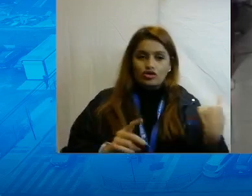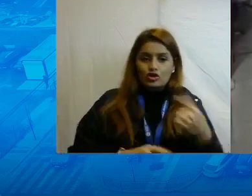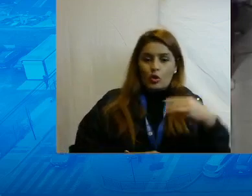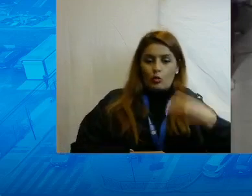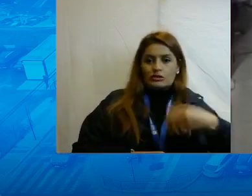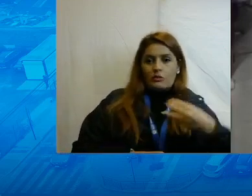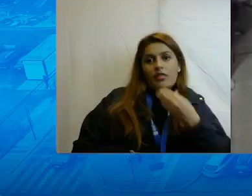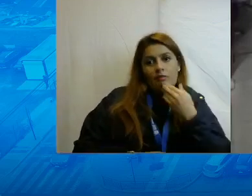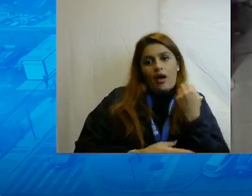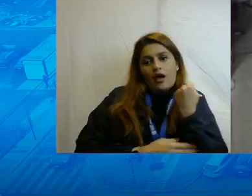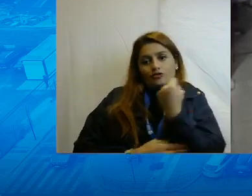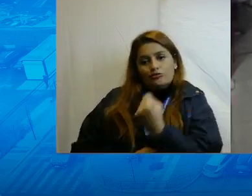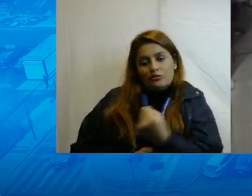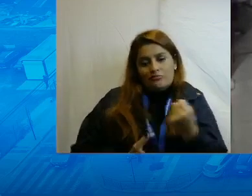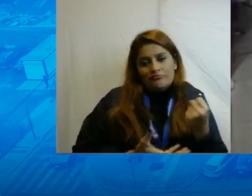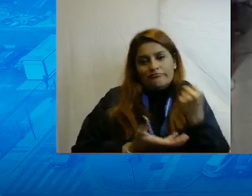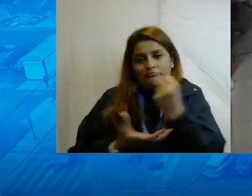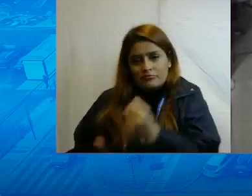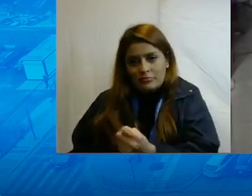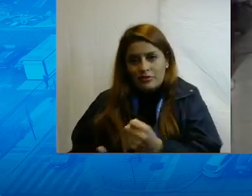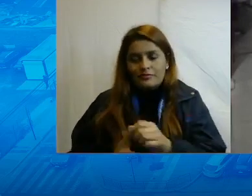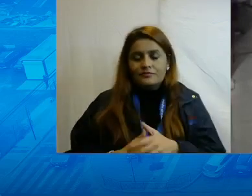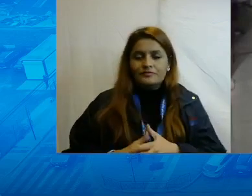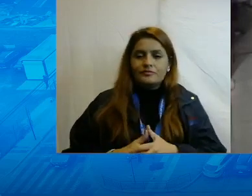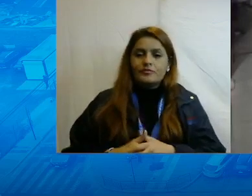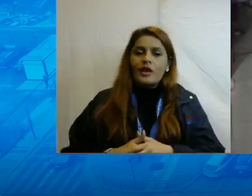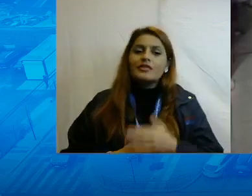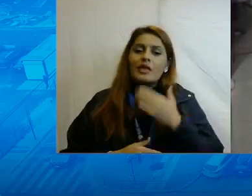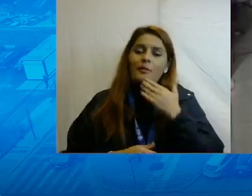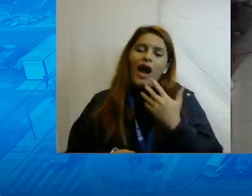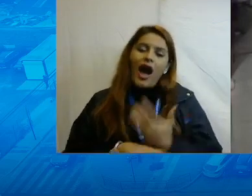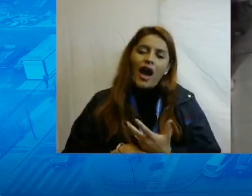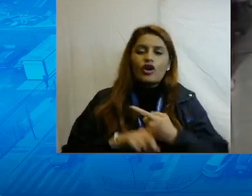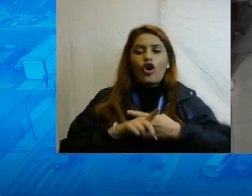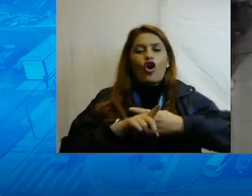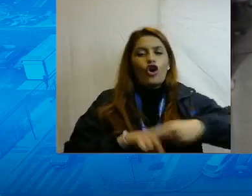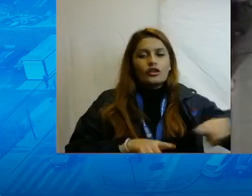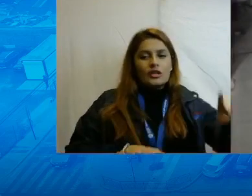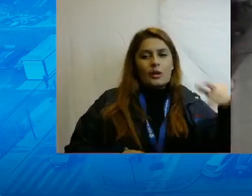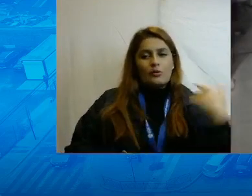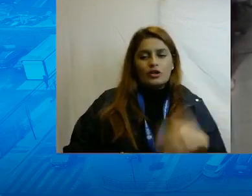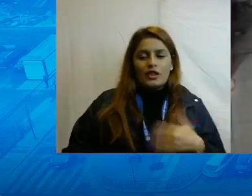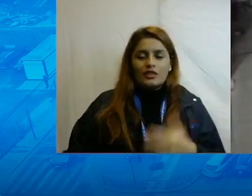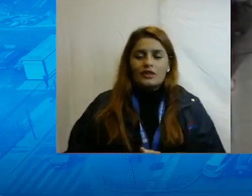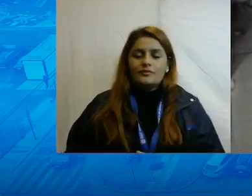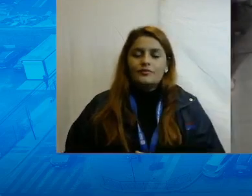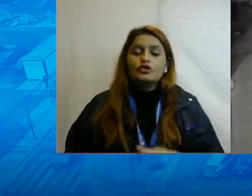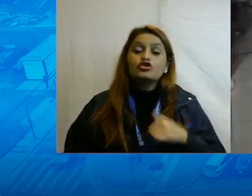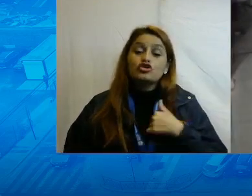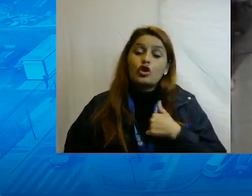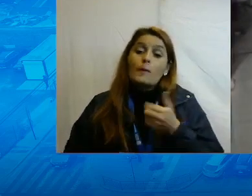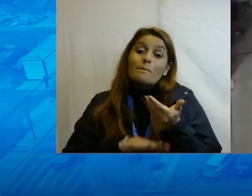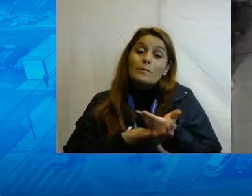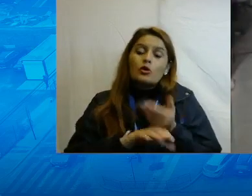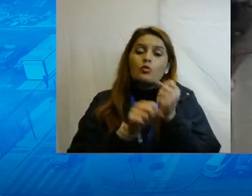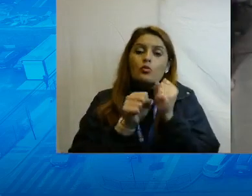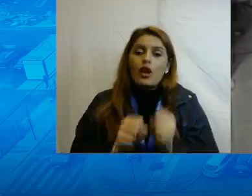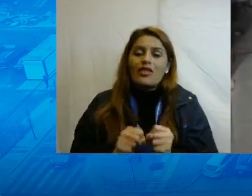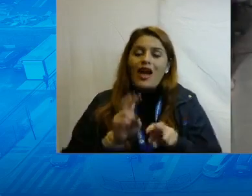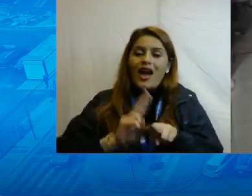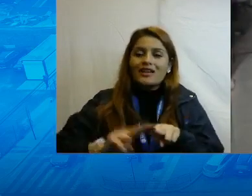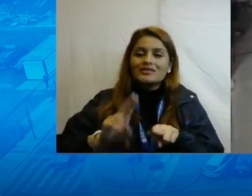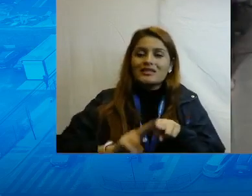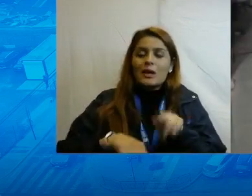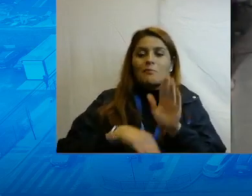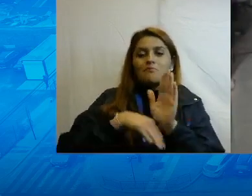municipales. Y obviamente hay otras prioridades dentro de la municipalidad. Entonces yo le pido que podamos generar